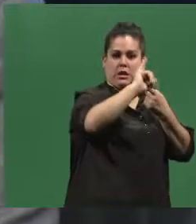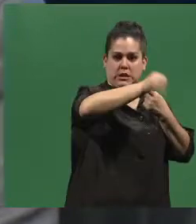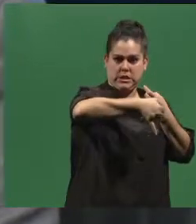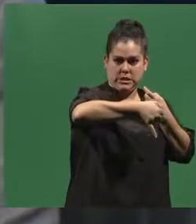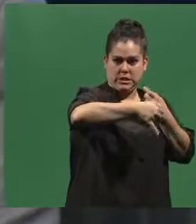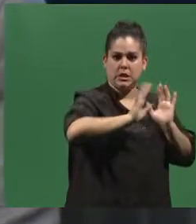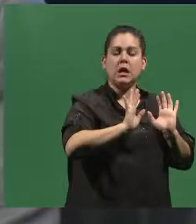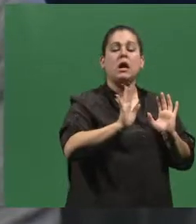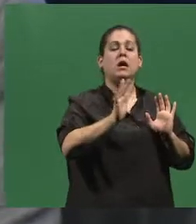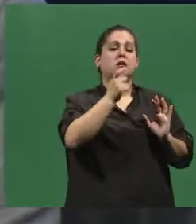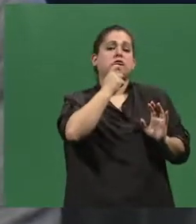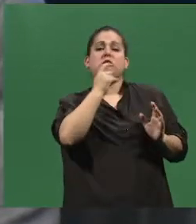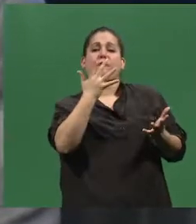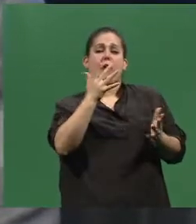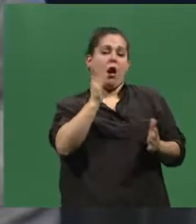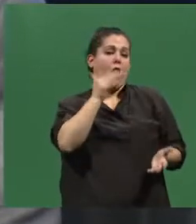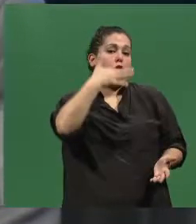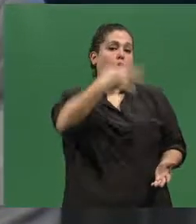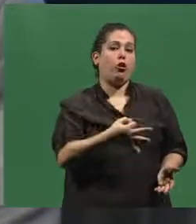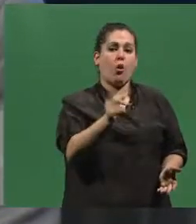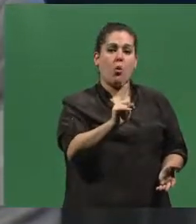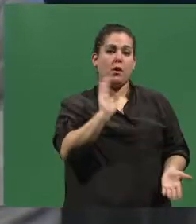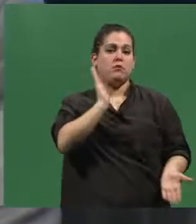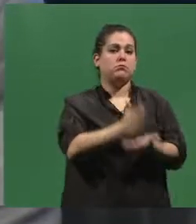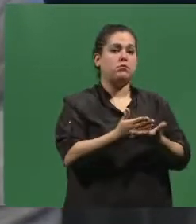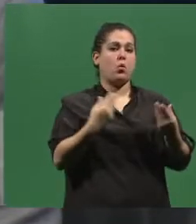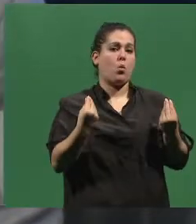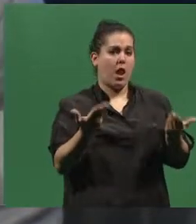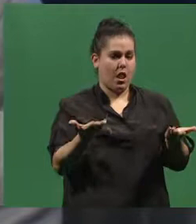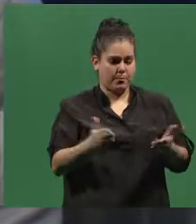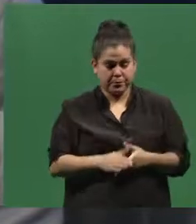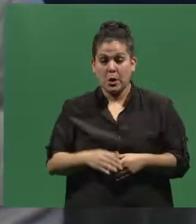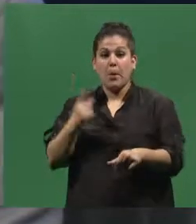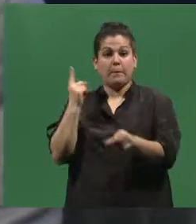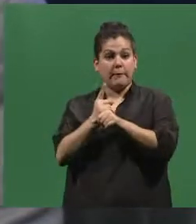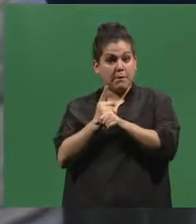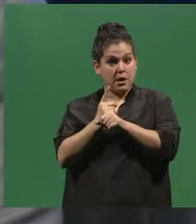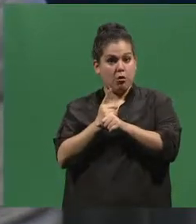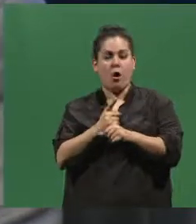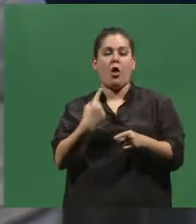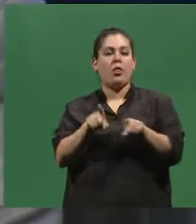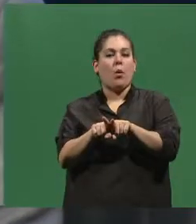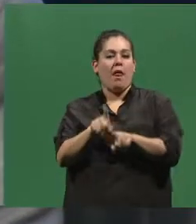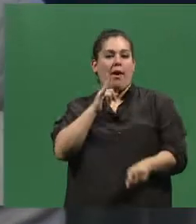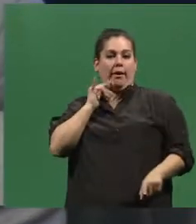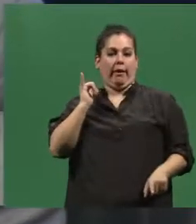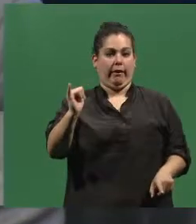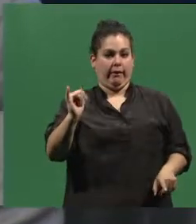no está cumpliendo con lo que pide la ley, ¿cuáles son las sanciones? Las sanciones, en primer lugar, se establece un apercibimiento,